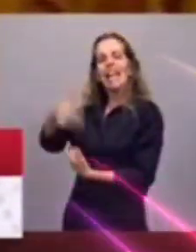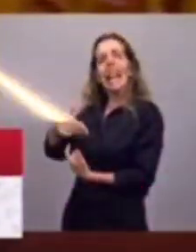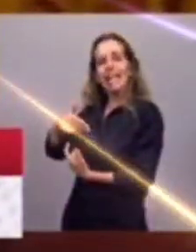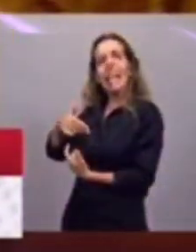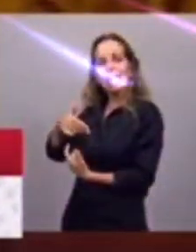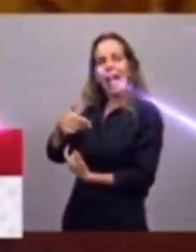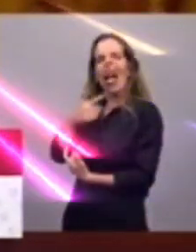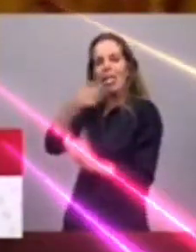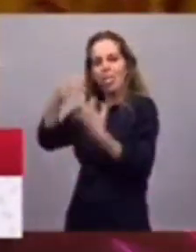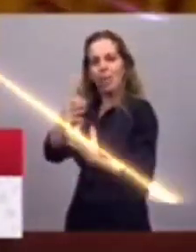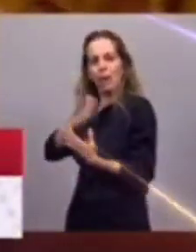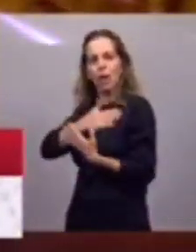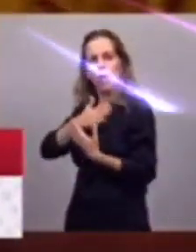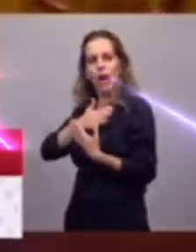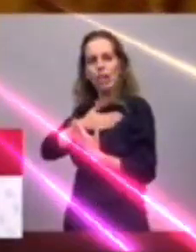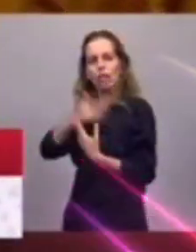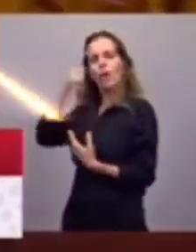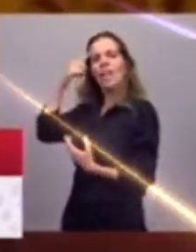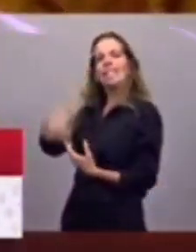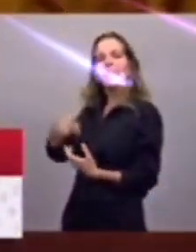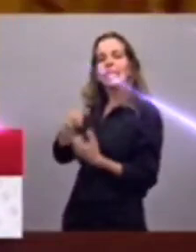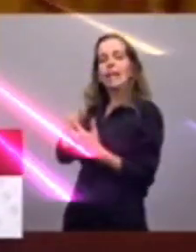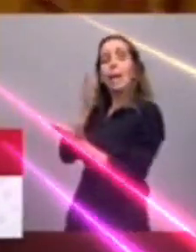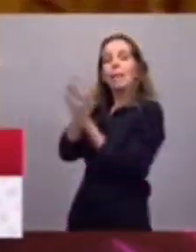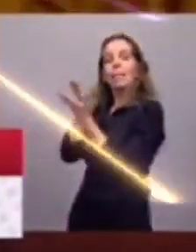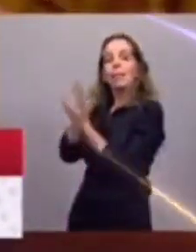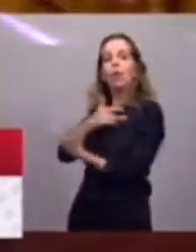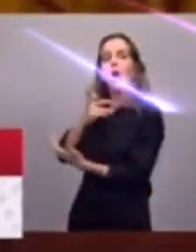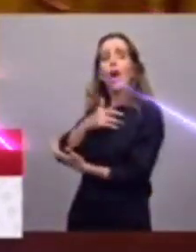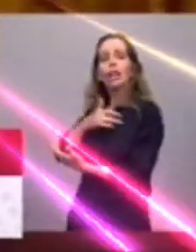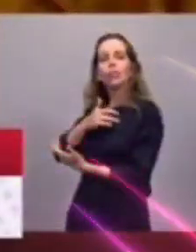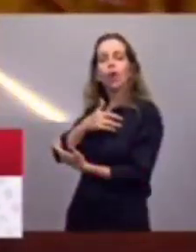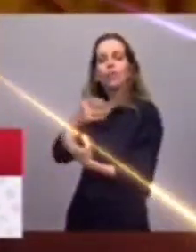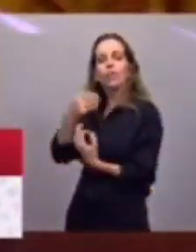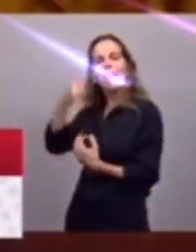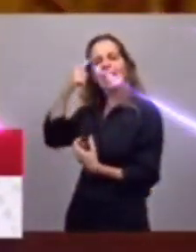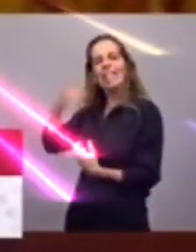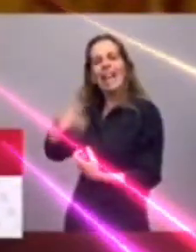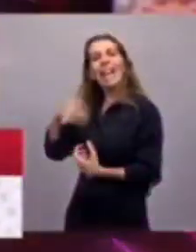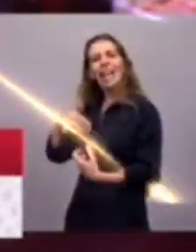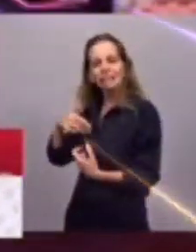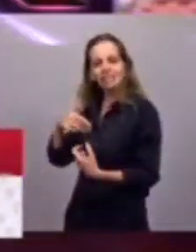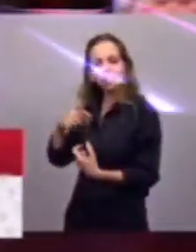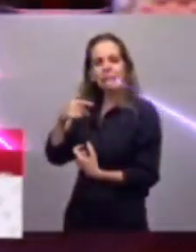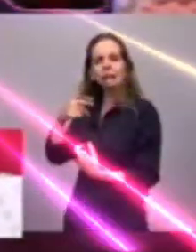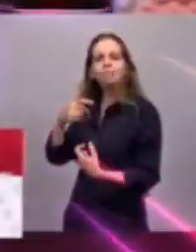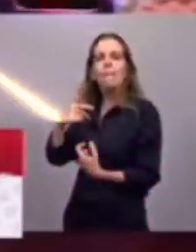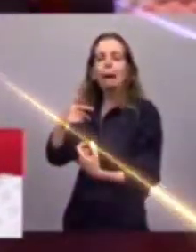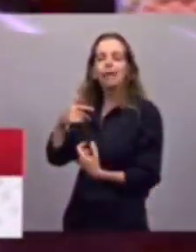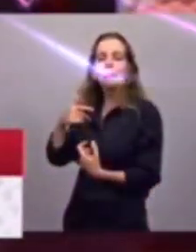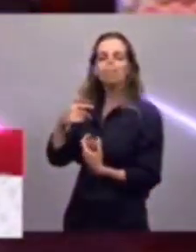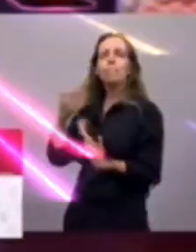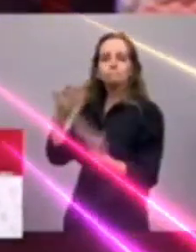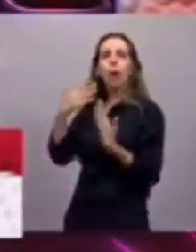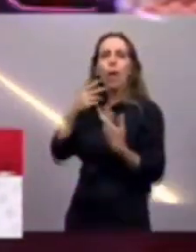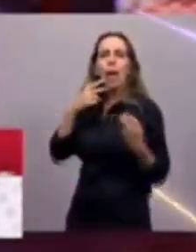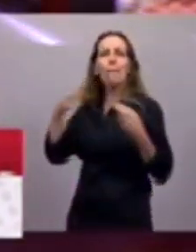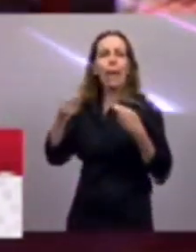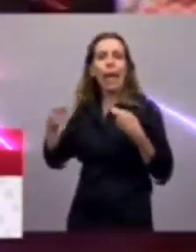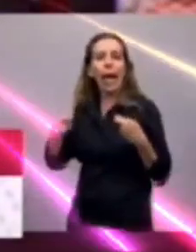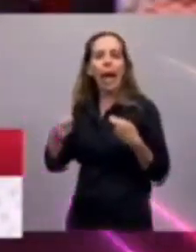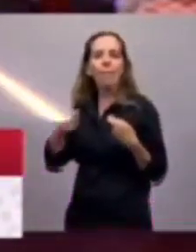de corazón. Te pido un corazón inteligente y sabio para poder conducir al